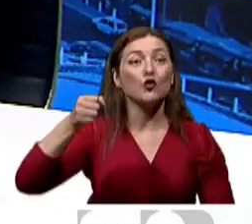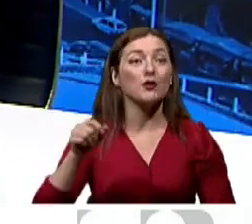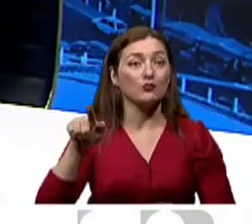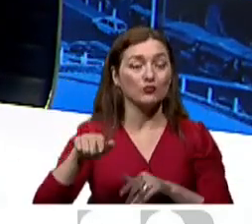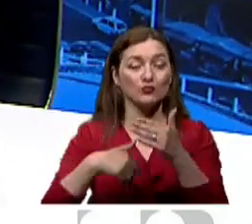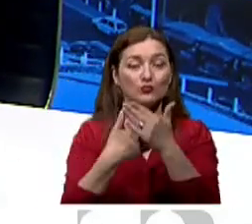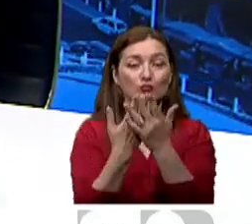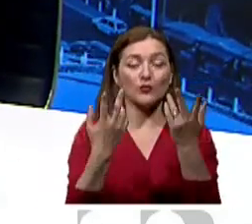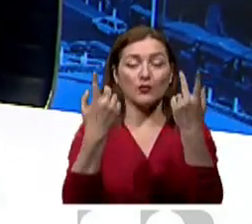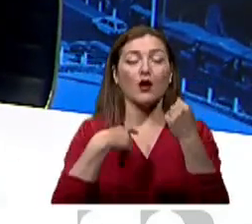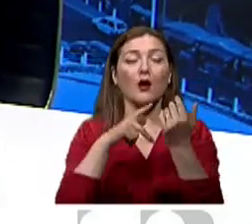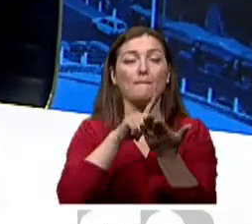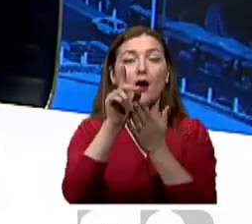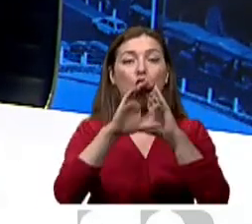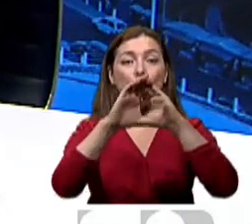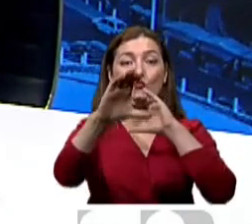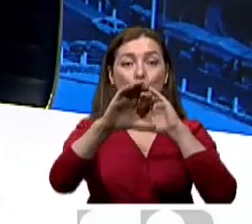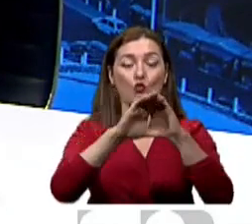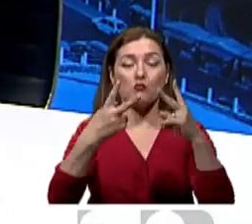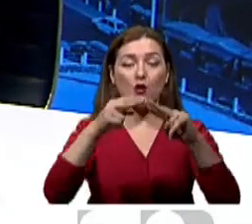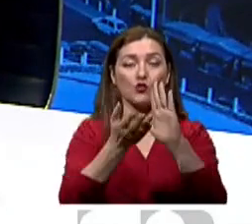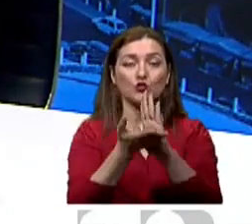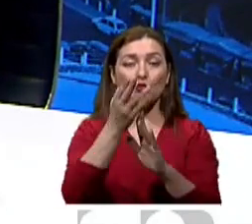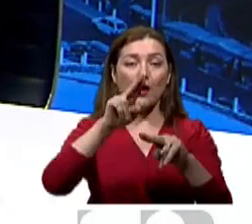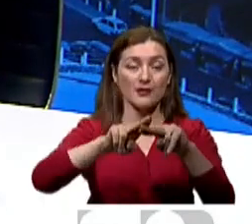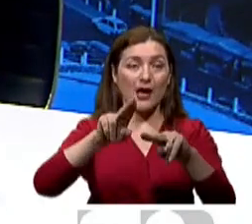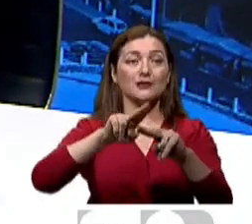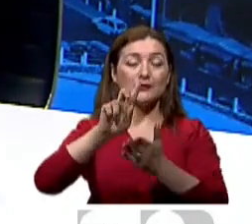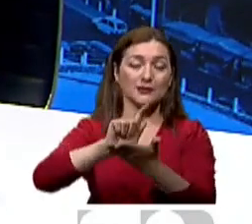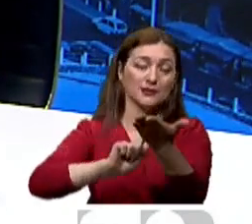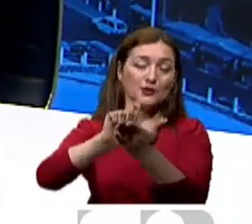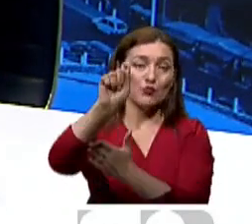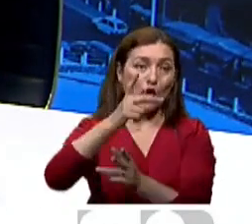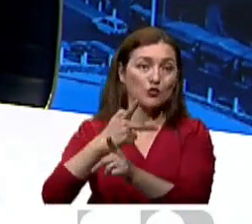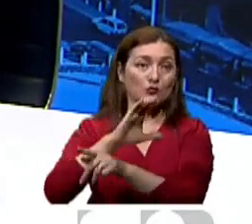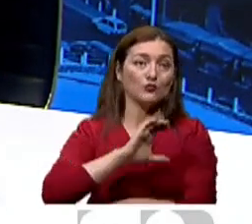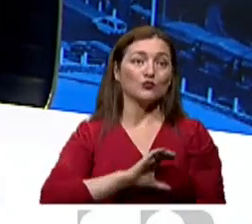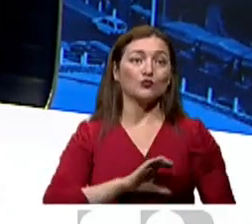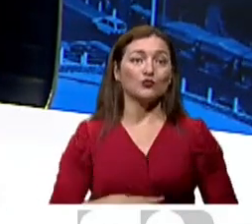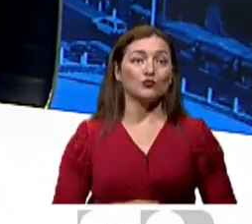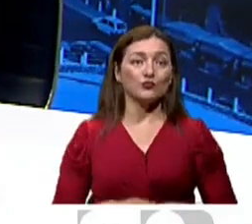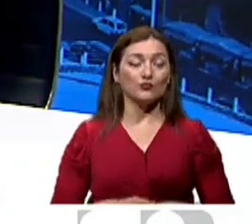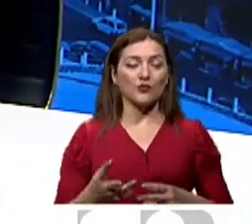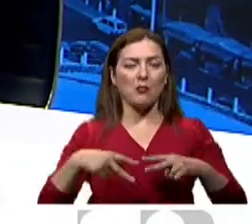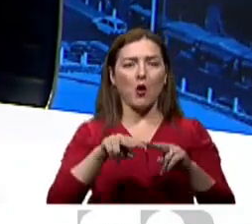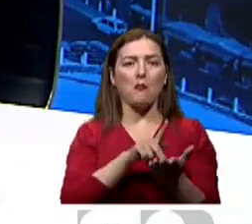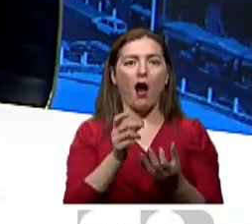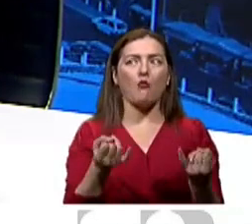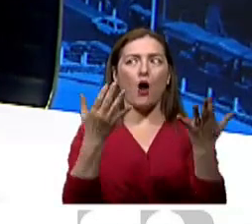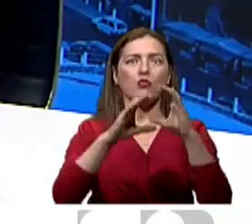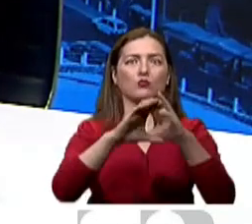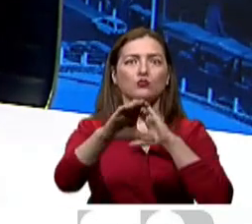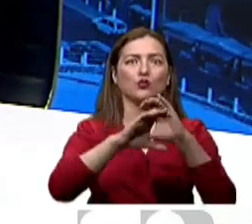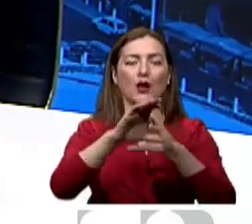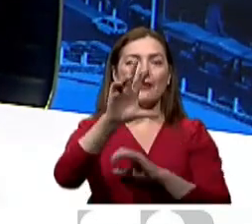con nueva tarifa del pasaje de bus urbano y del taxismo tras la aprobación del Consejo Municipal. El nuevo pasaje completo de buses